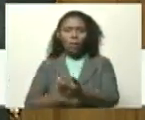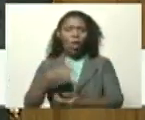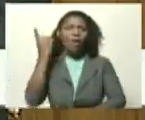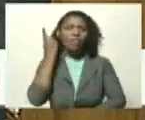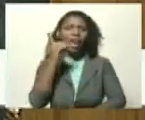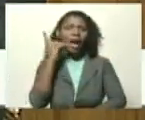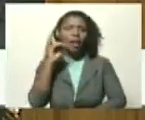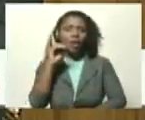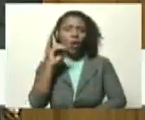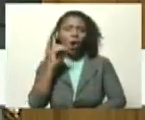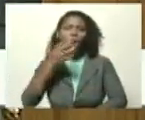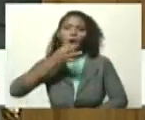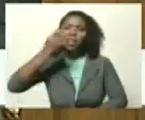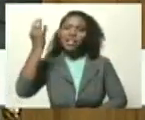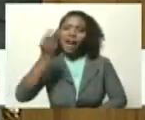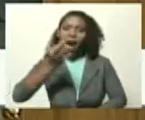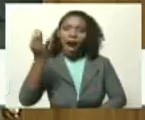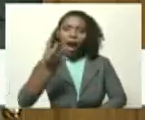Vivas, en lo real,